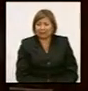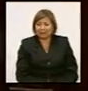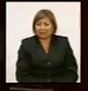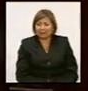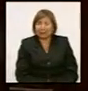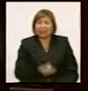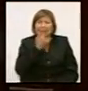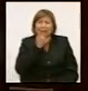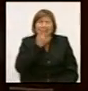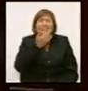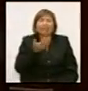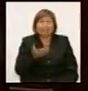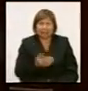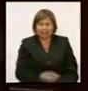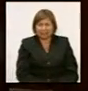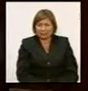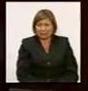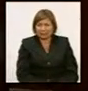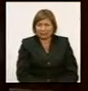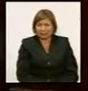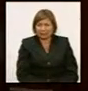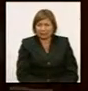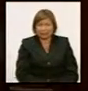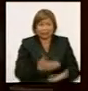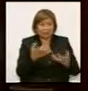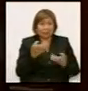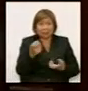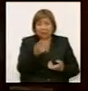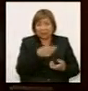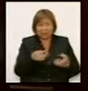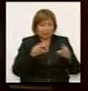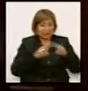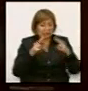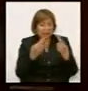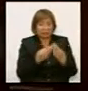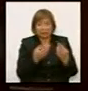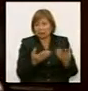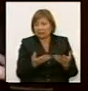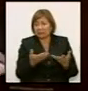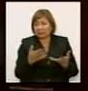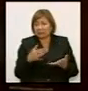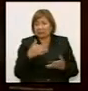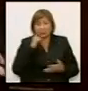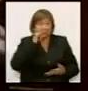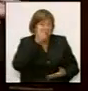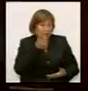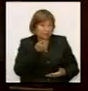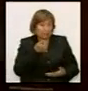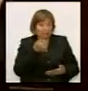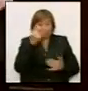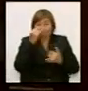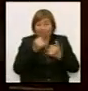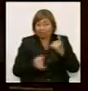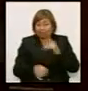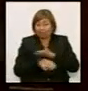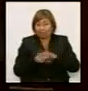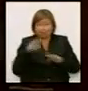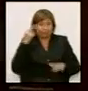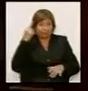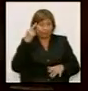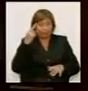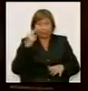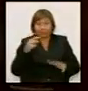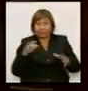¿De qué se trata? Ellos han tenido su reunión y como mañana se define por razón